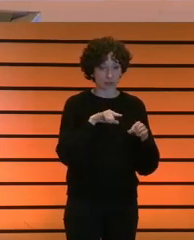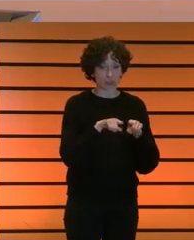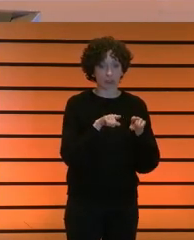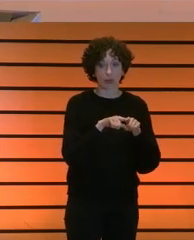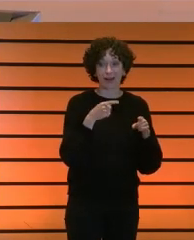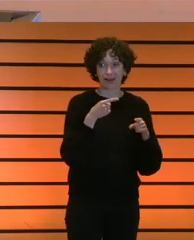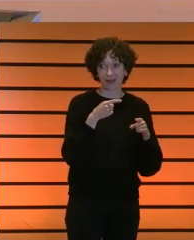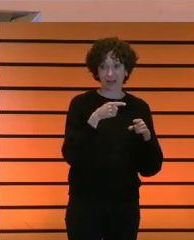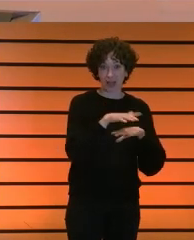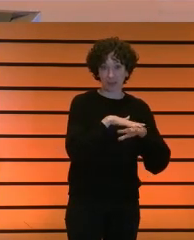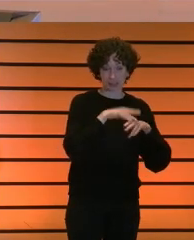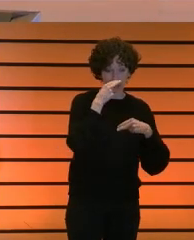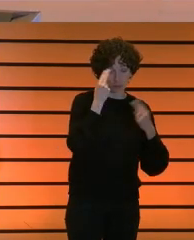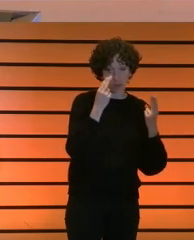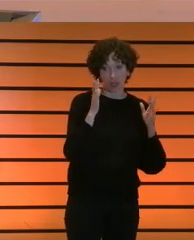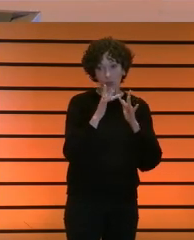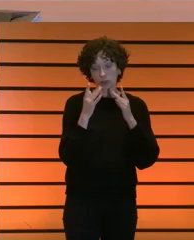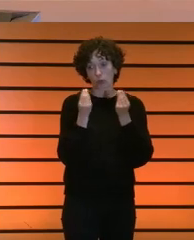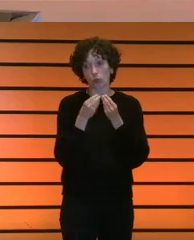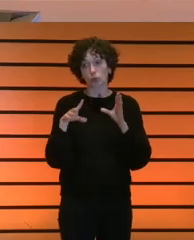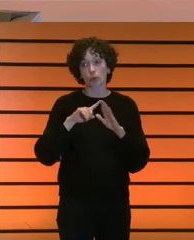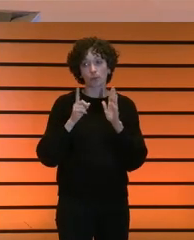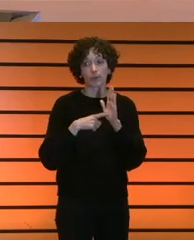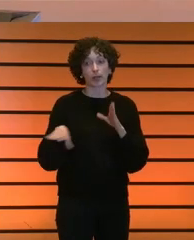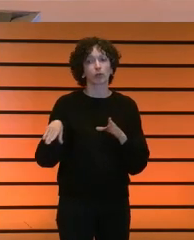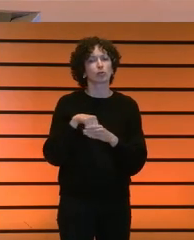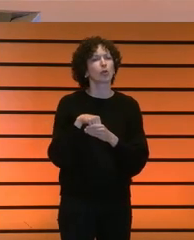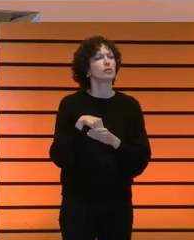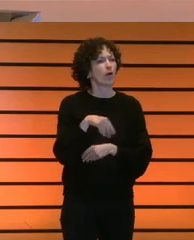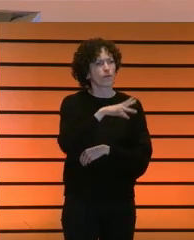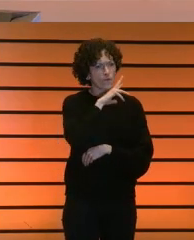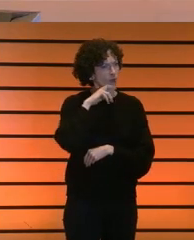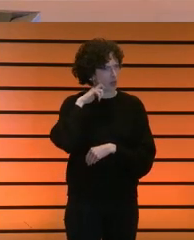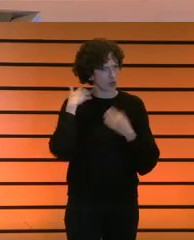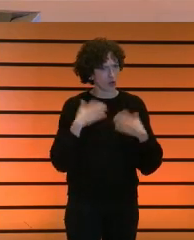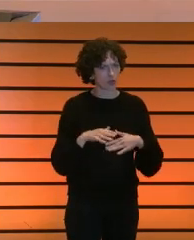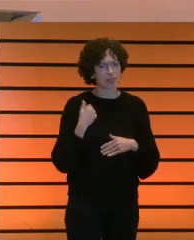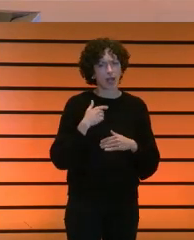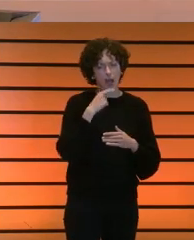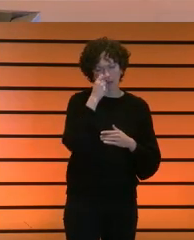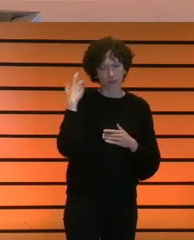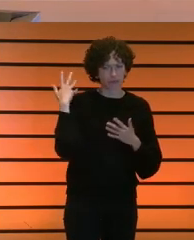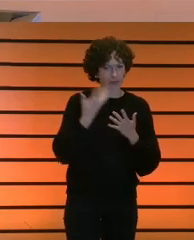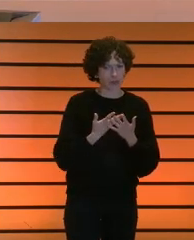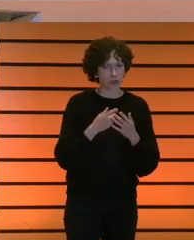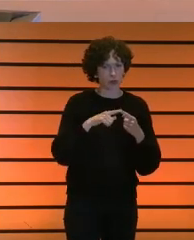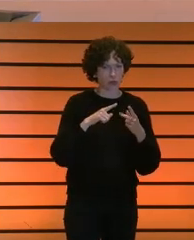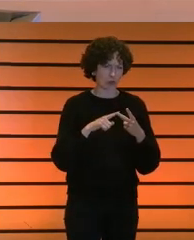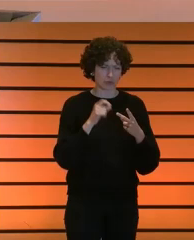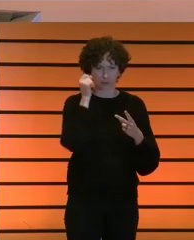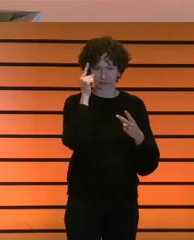inclusión en Castilla y león es decir hace años que hemos descubierto dos cosas La primera es